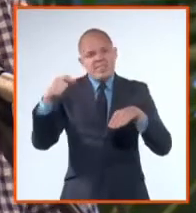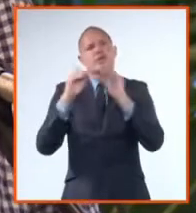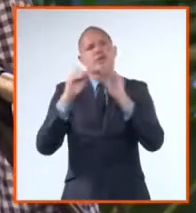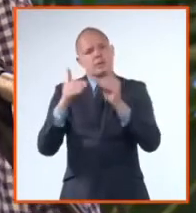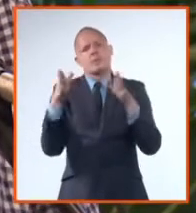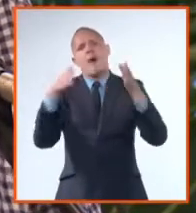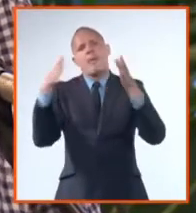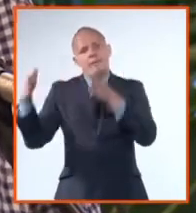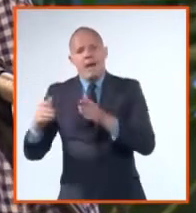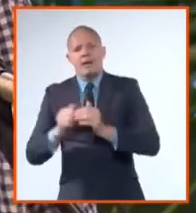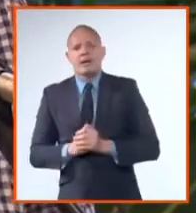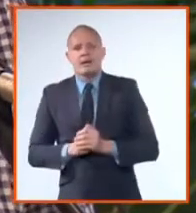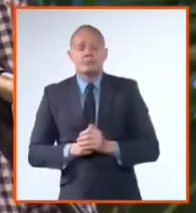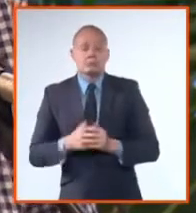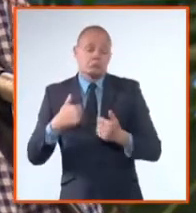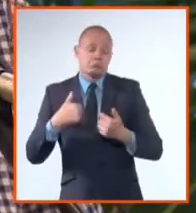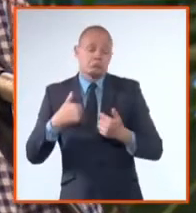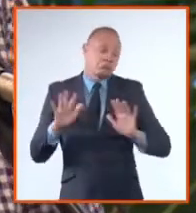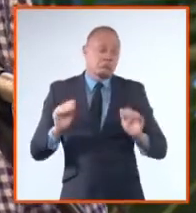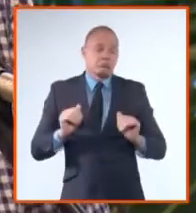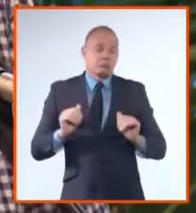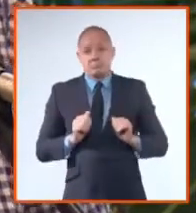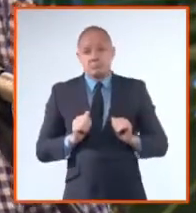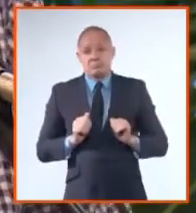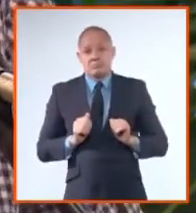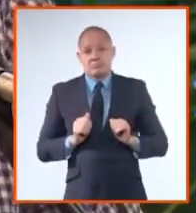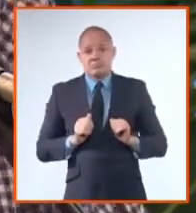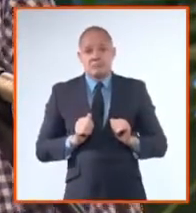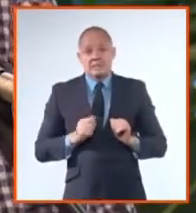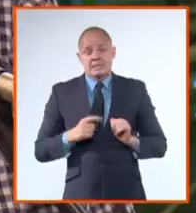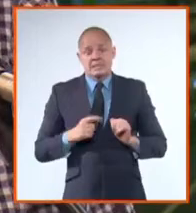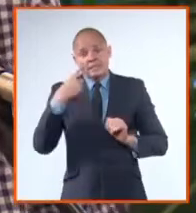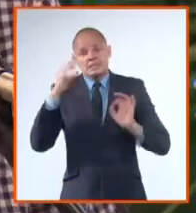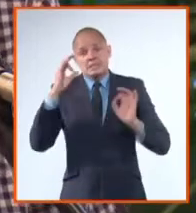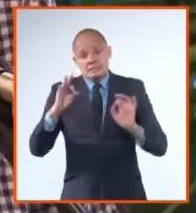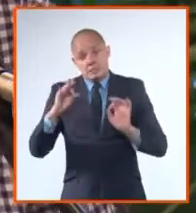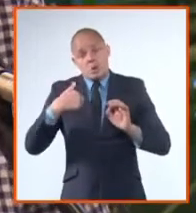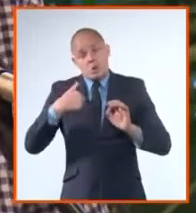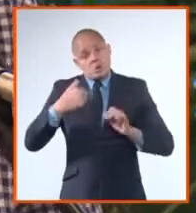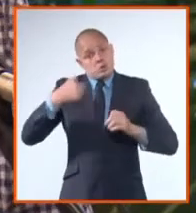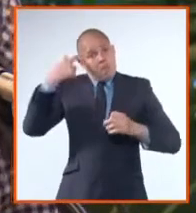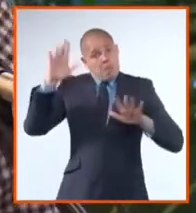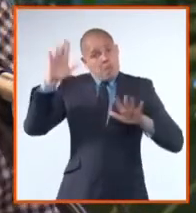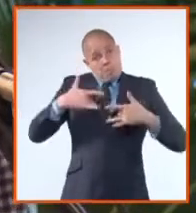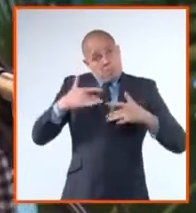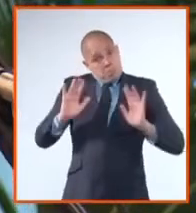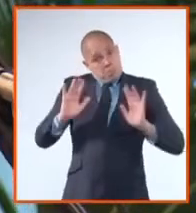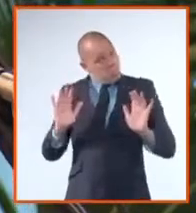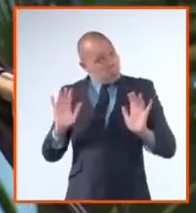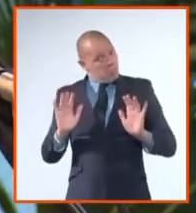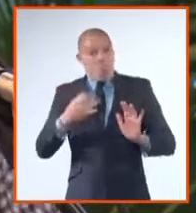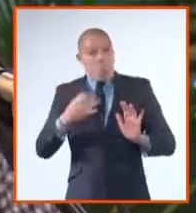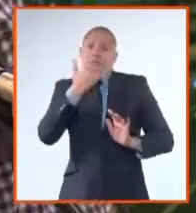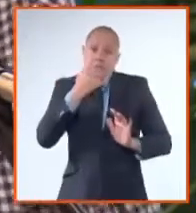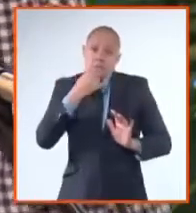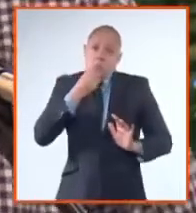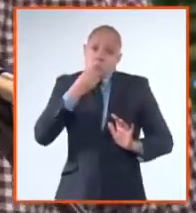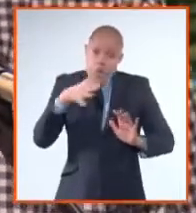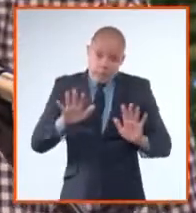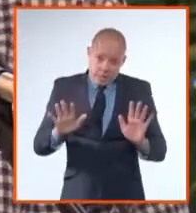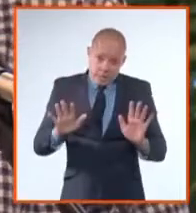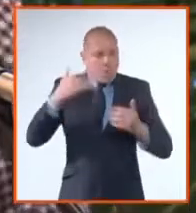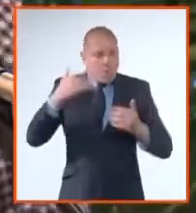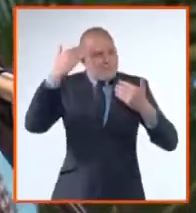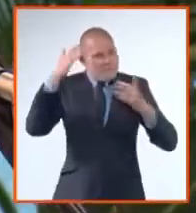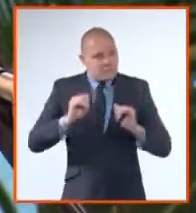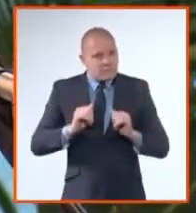aparato de control, que sea el que garantice que eso no se desvíe. Pero los grados científicos, es mi opinión personal, yo puedo estar equivocado, ¿eh? No,